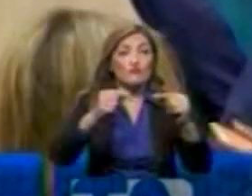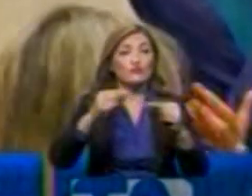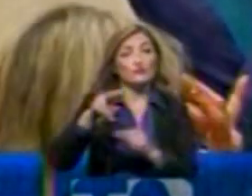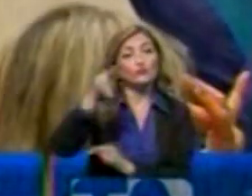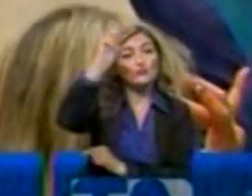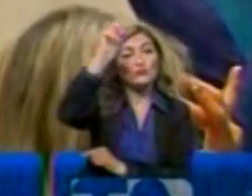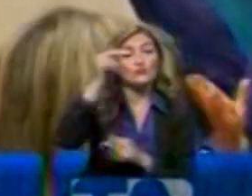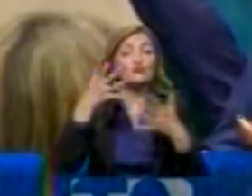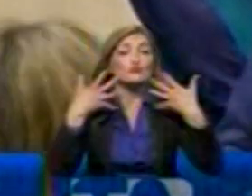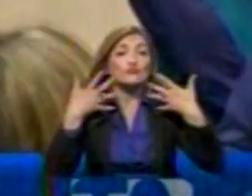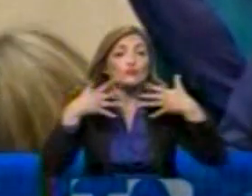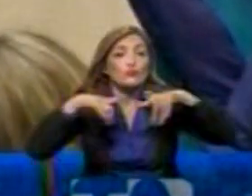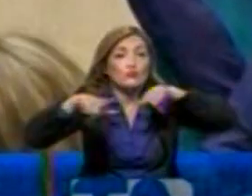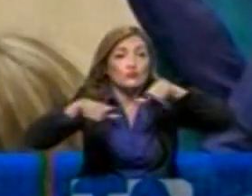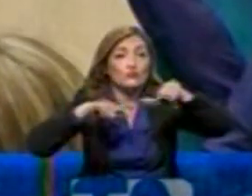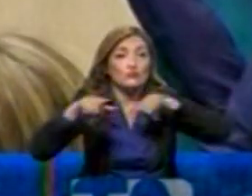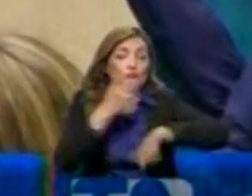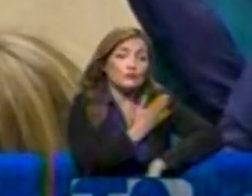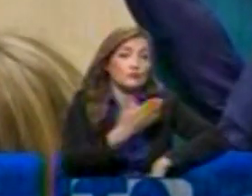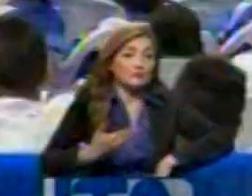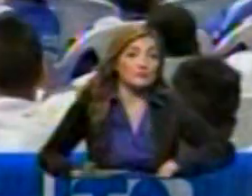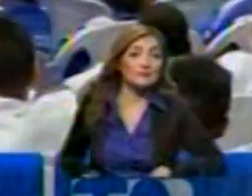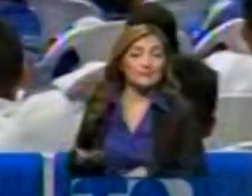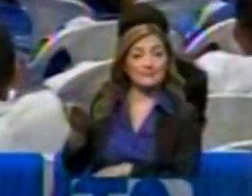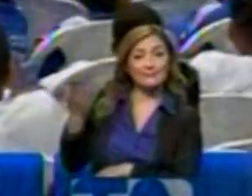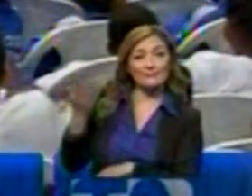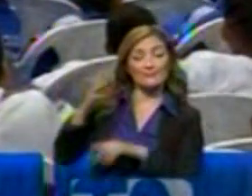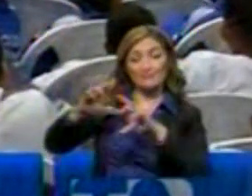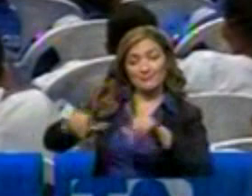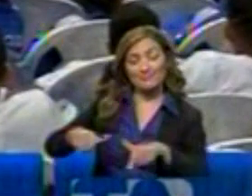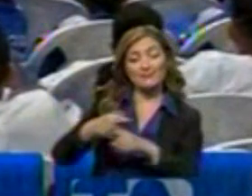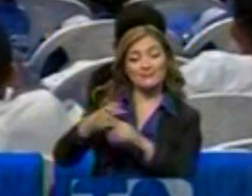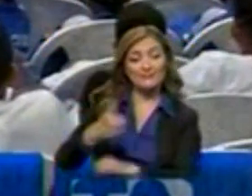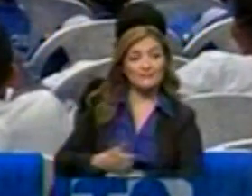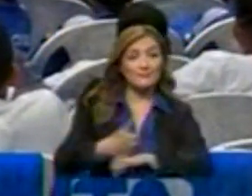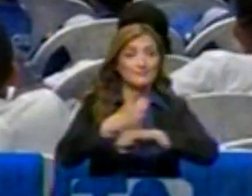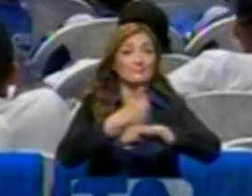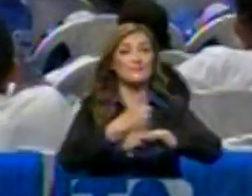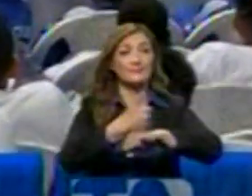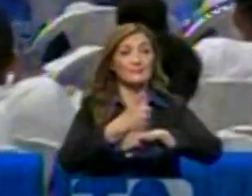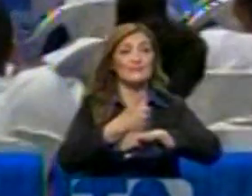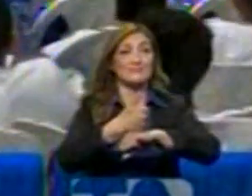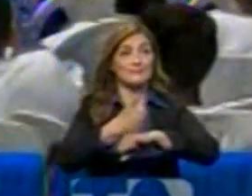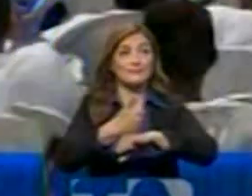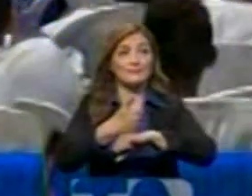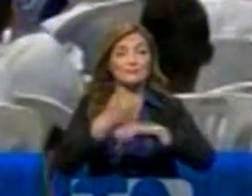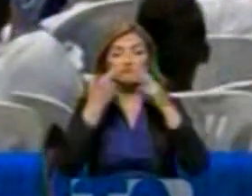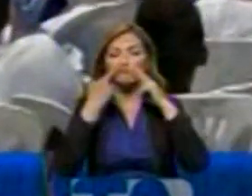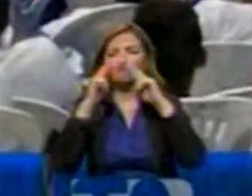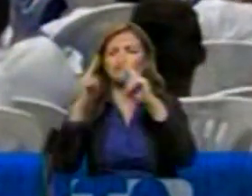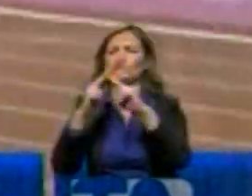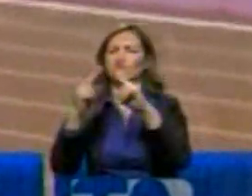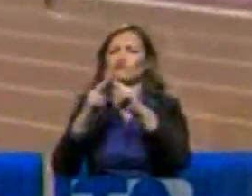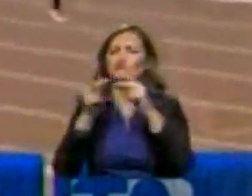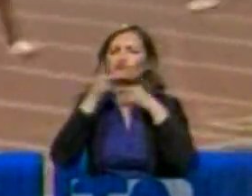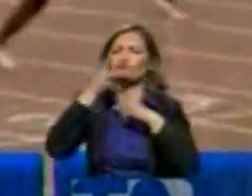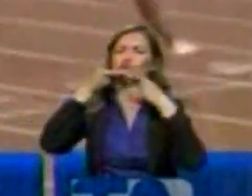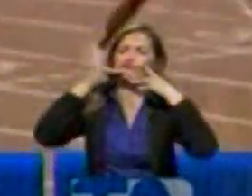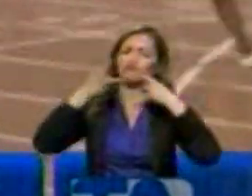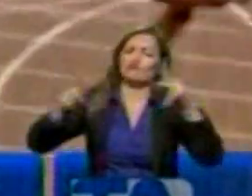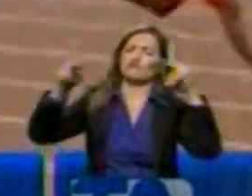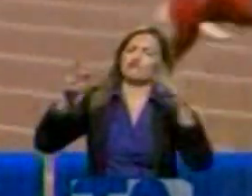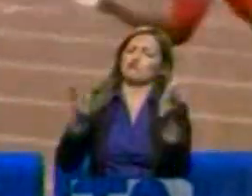Guayaquil, el lugar en el que el presidente de la República, Lenín Moreno, y otras autoridades hicieron un reconocimiento público a la